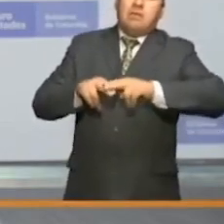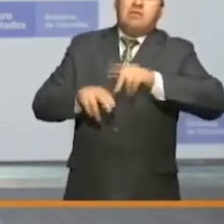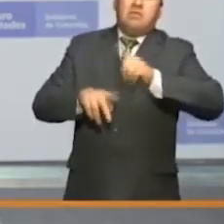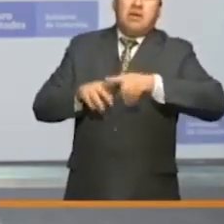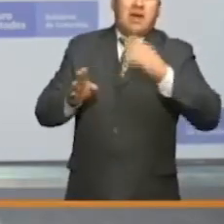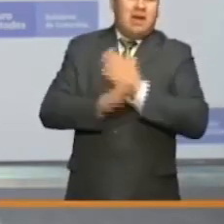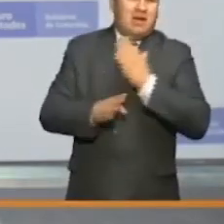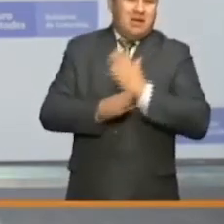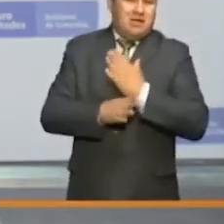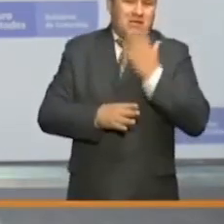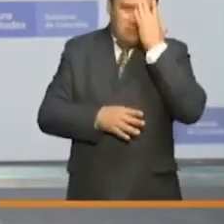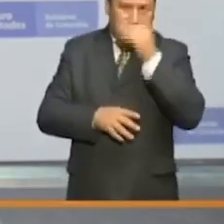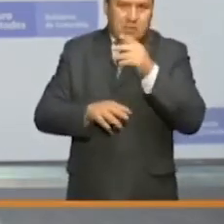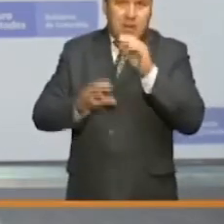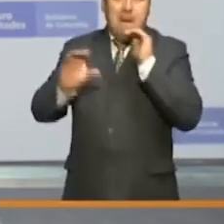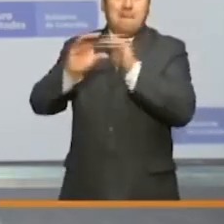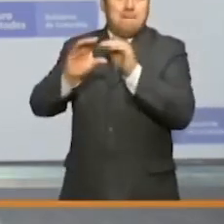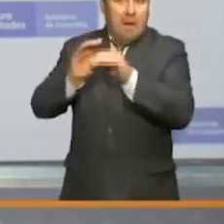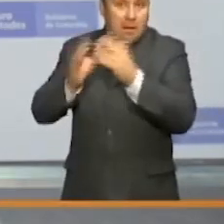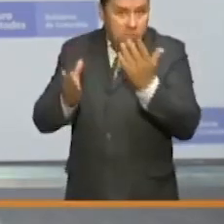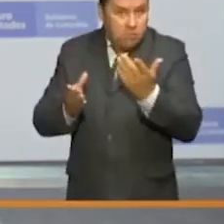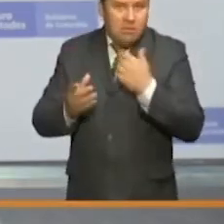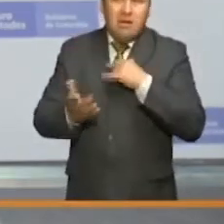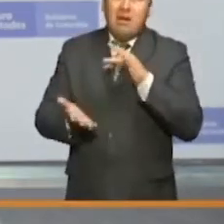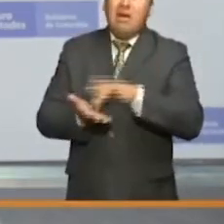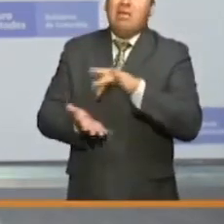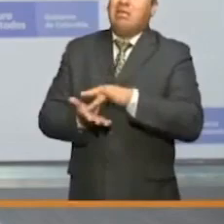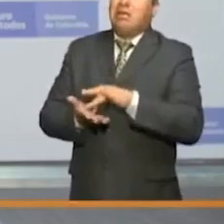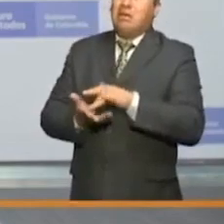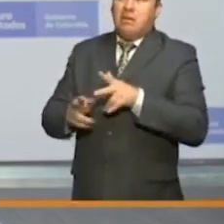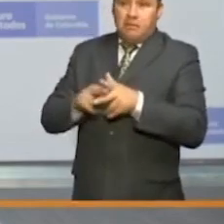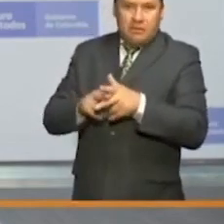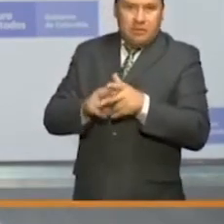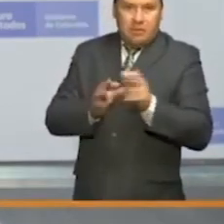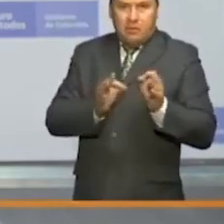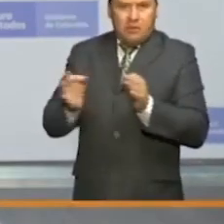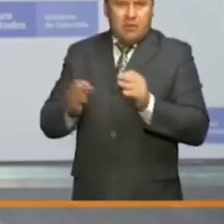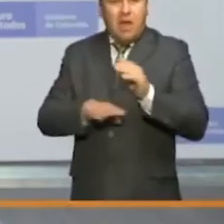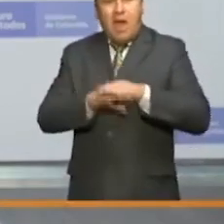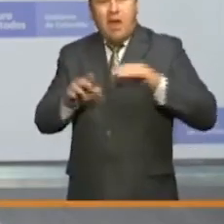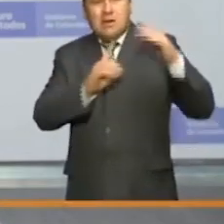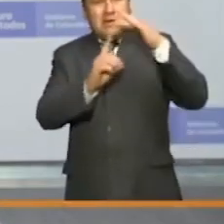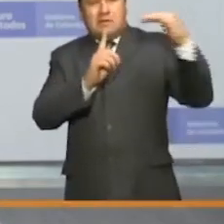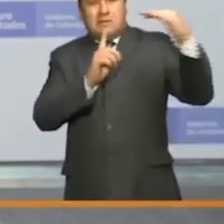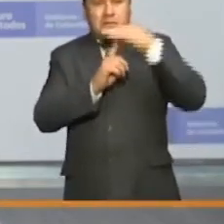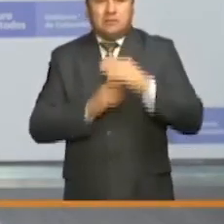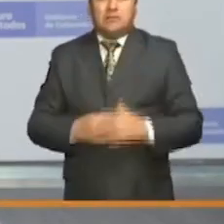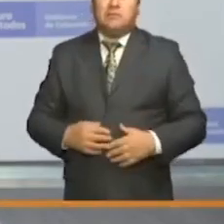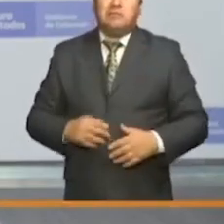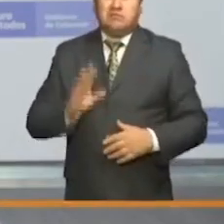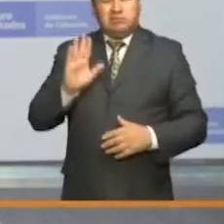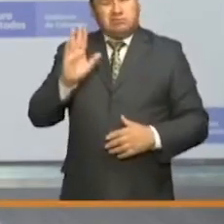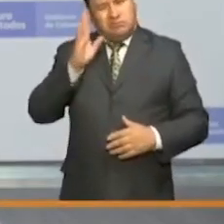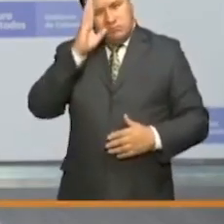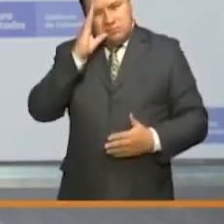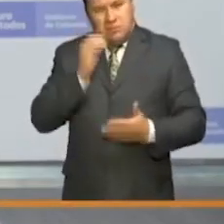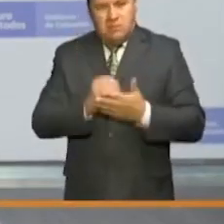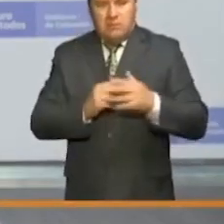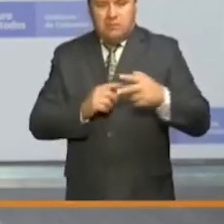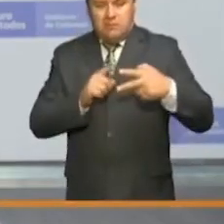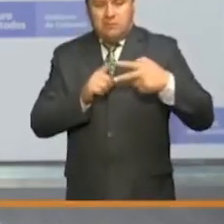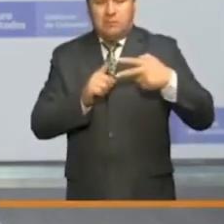contingencia y no podrán hacerlo por la situación generada por el comité 19 yo quiero hacer dos comentarios en ese aspecto